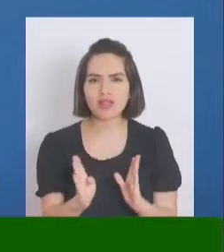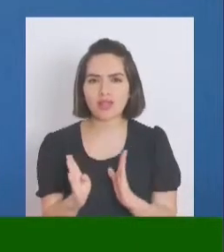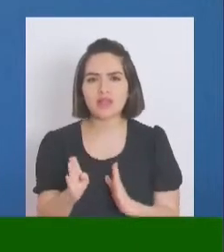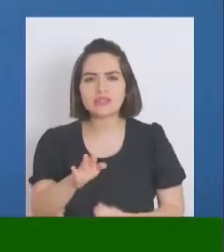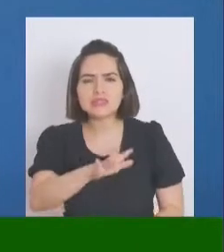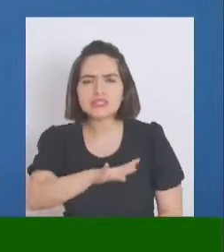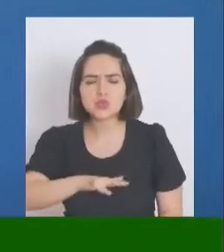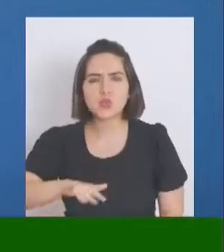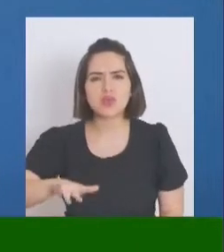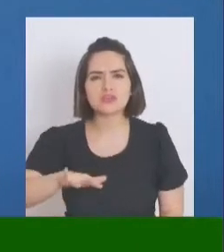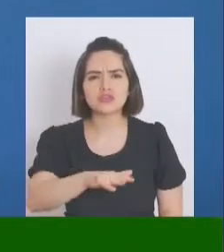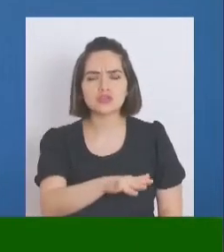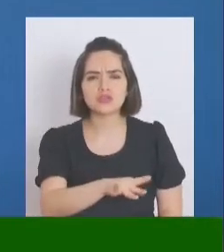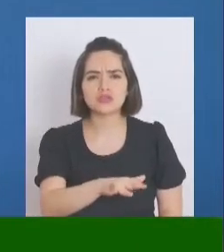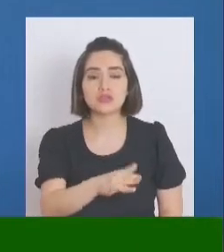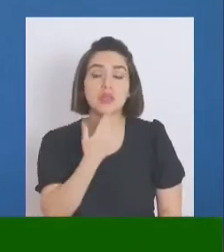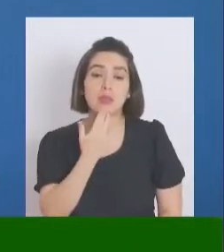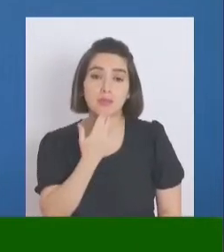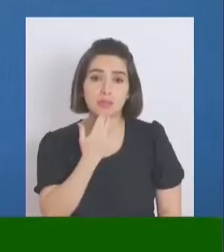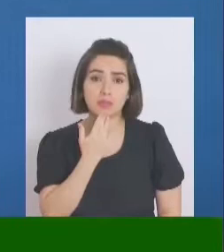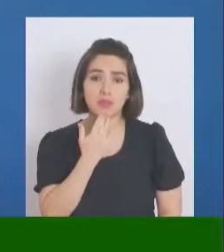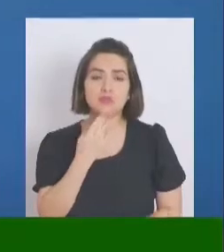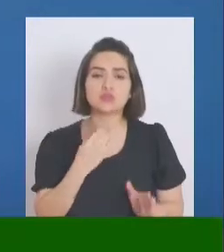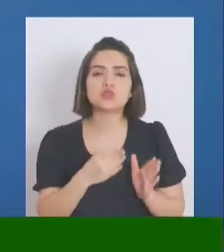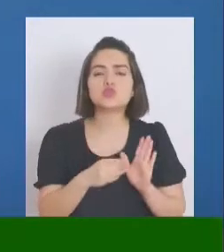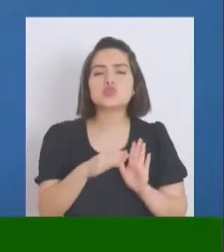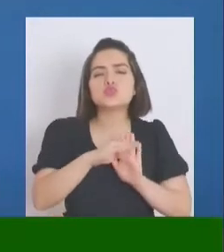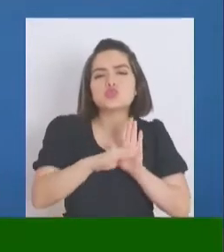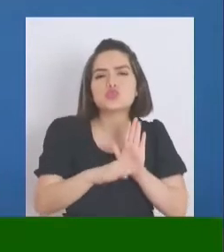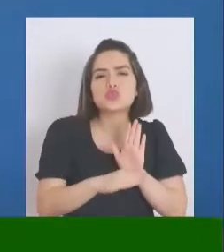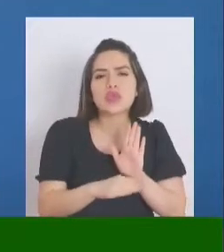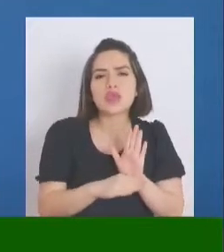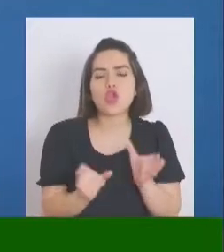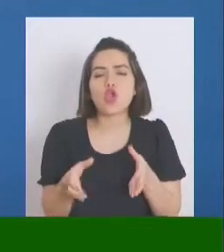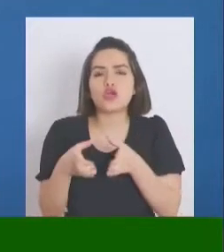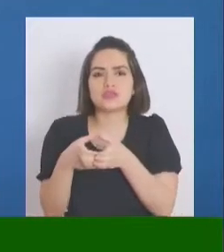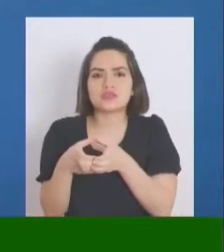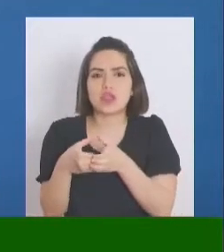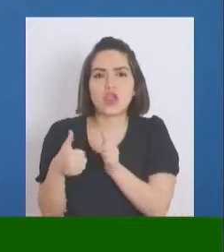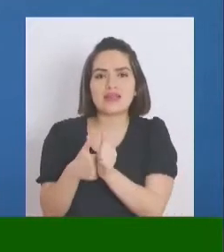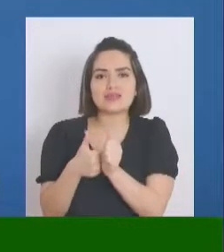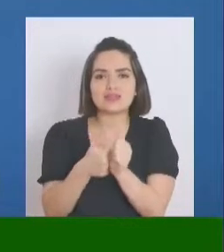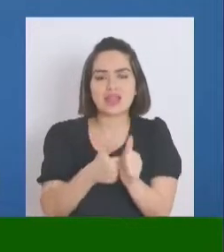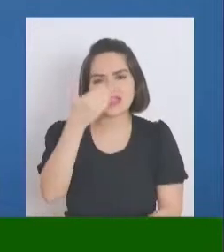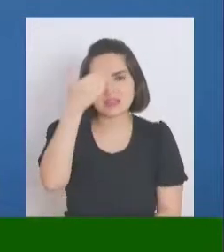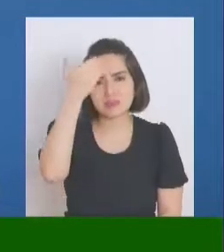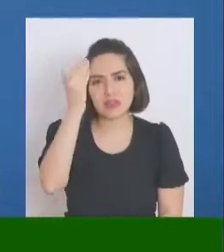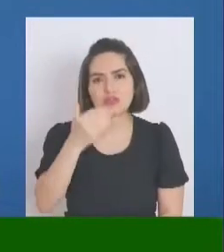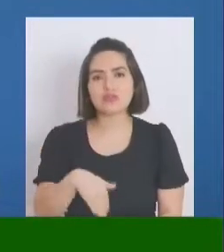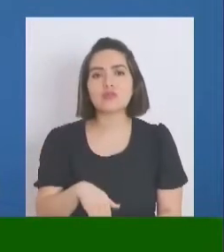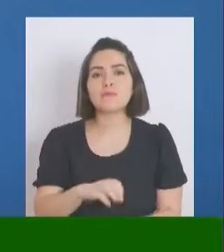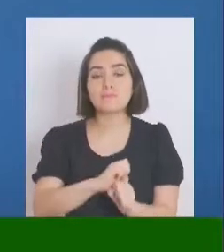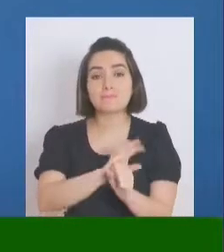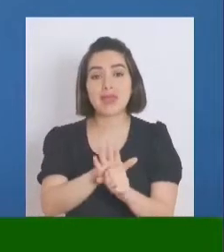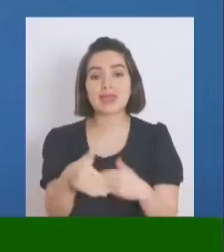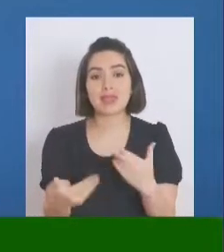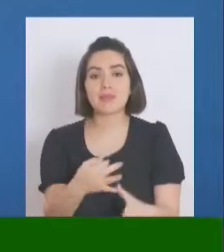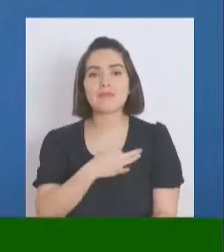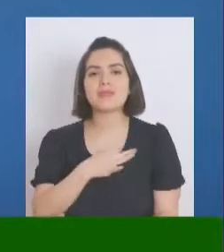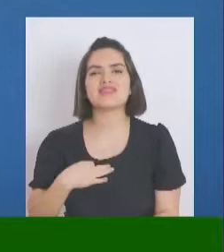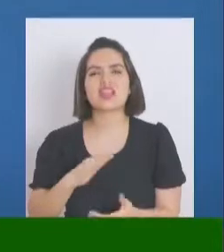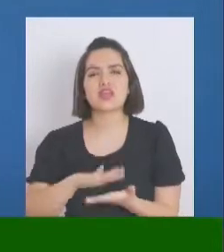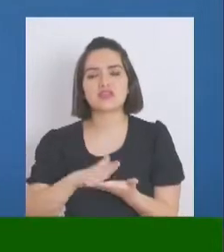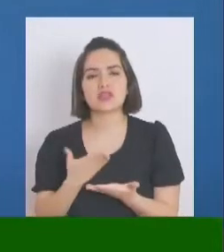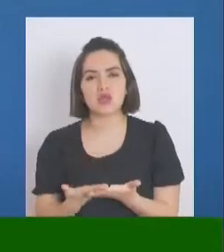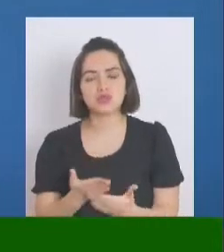situación y que además sigue una sugerencia del Consejo Asesor de Expertos en Pandemia del Ministerio de Salud y también